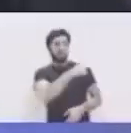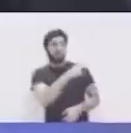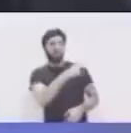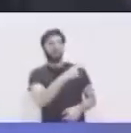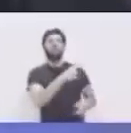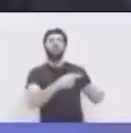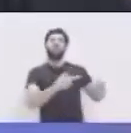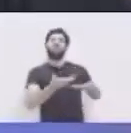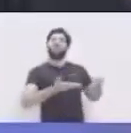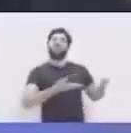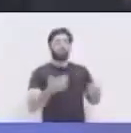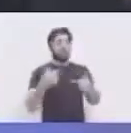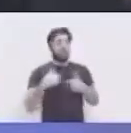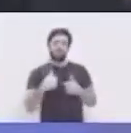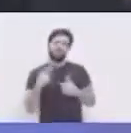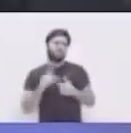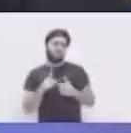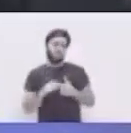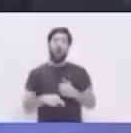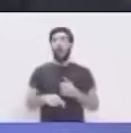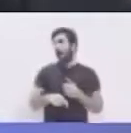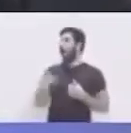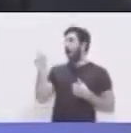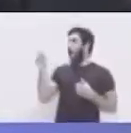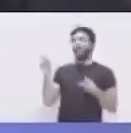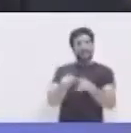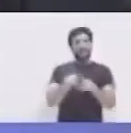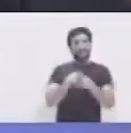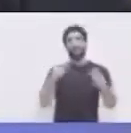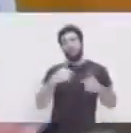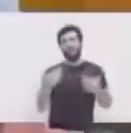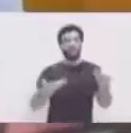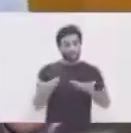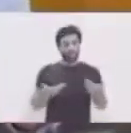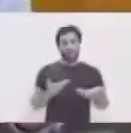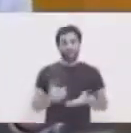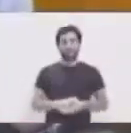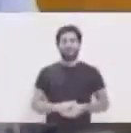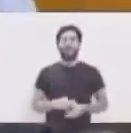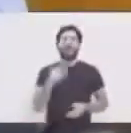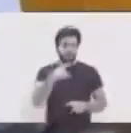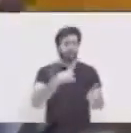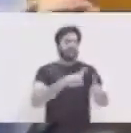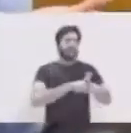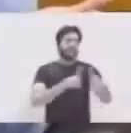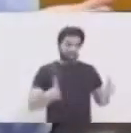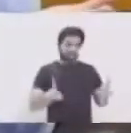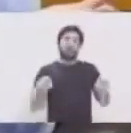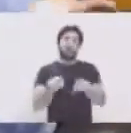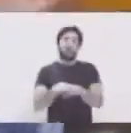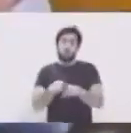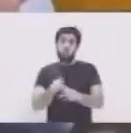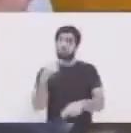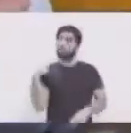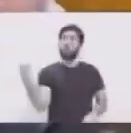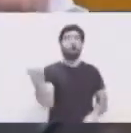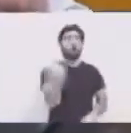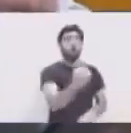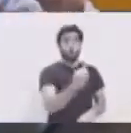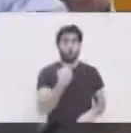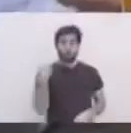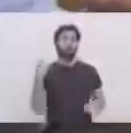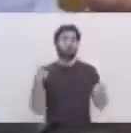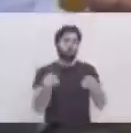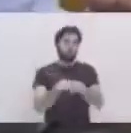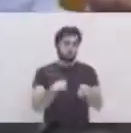Ah, bueno, a Andrés le gusta el fútbol, como a mí. Y a ti no mucho. Bueno, esa es una diferencia. Y así somos todas las personas. Todos